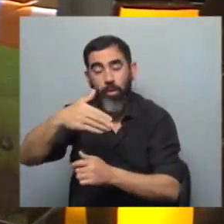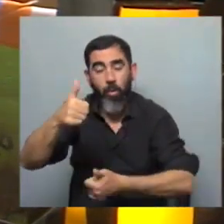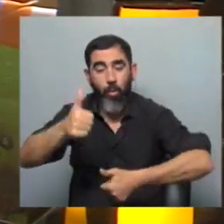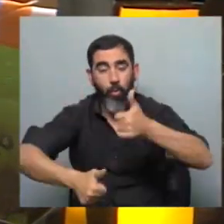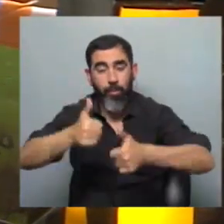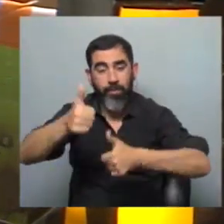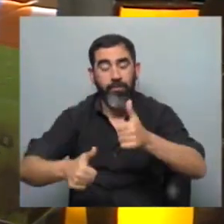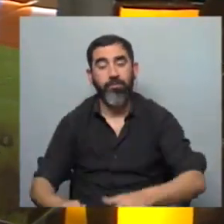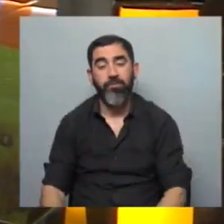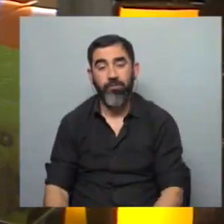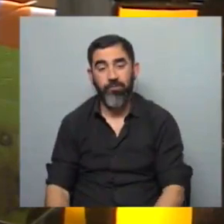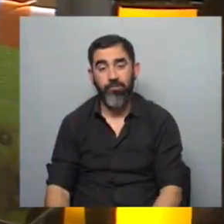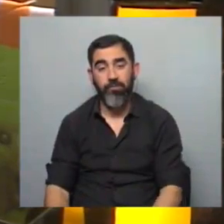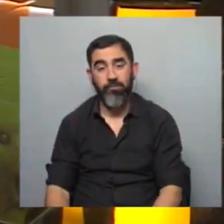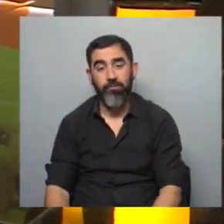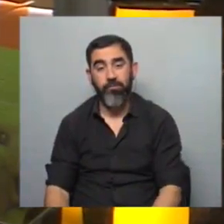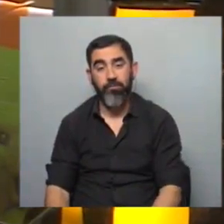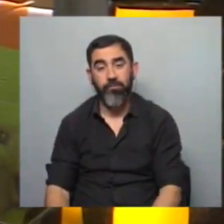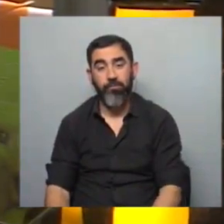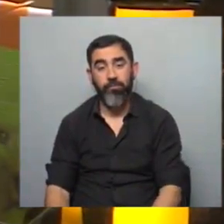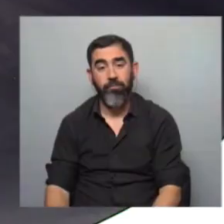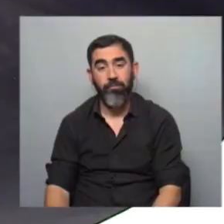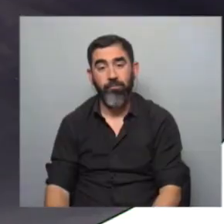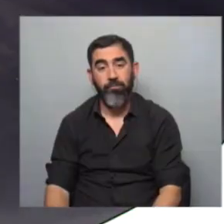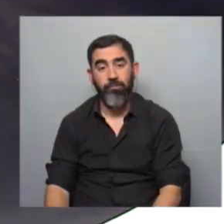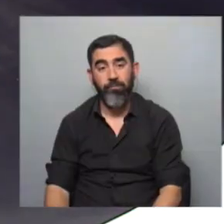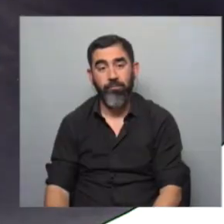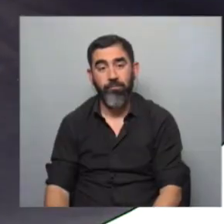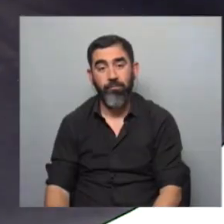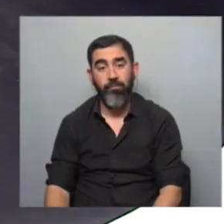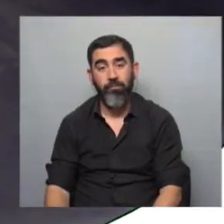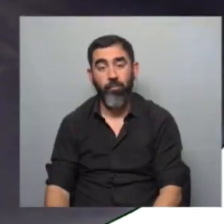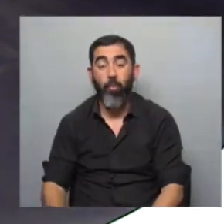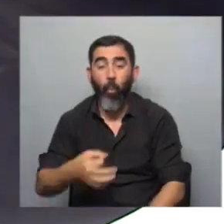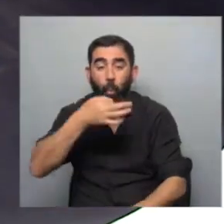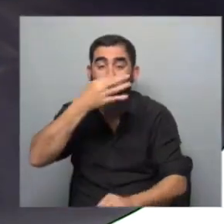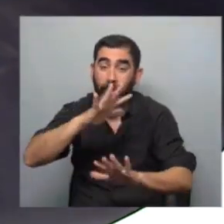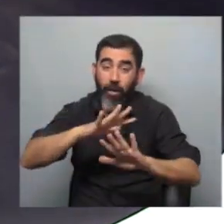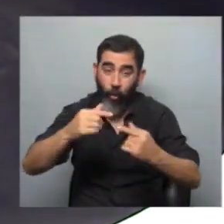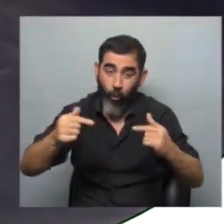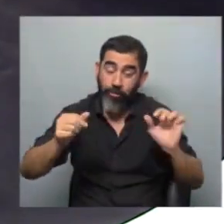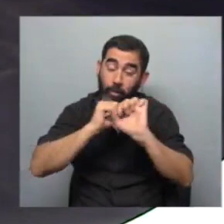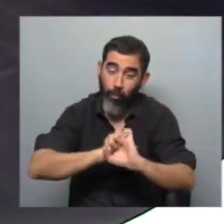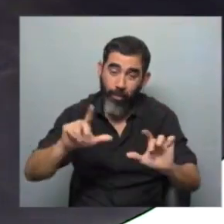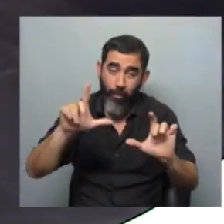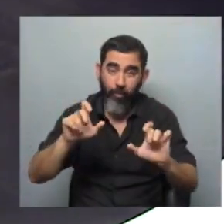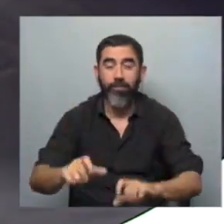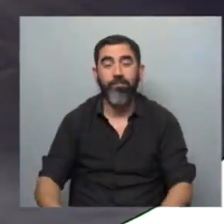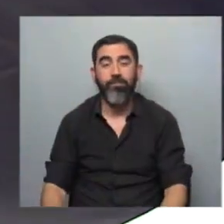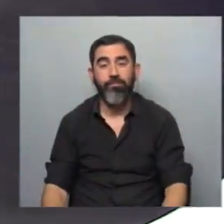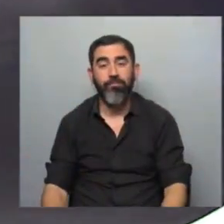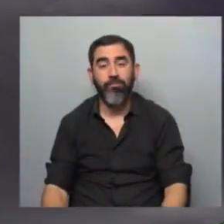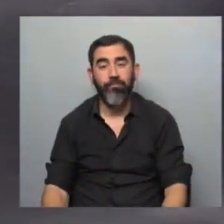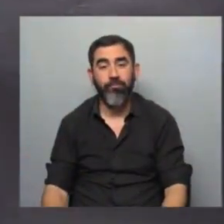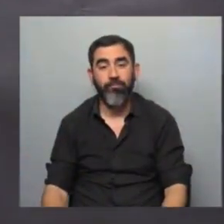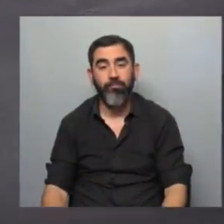trabajos de investigación, exposiciones, talleres y competencias robóticas. Es un espacio de intercambio entre estudiantes universitarios de